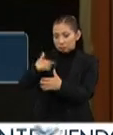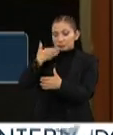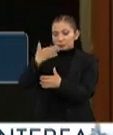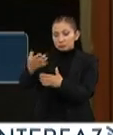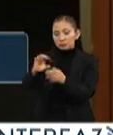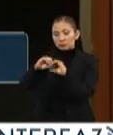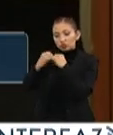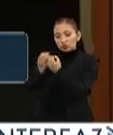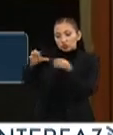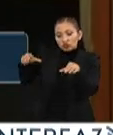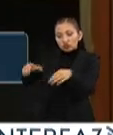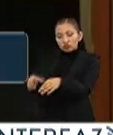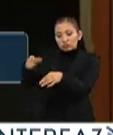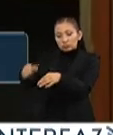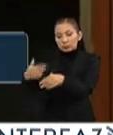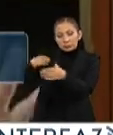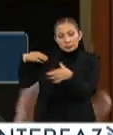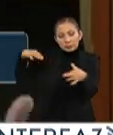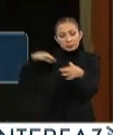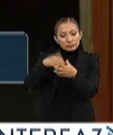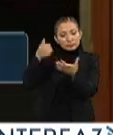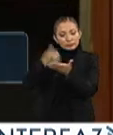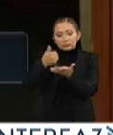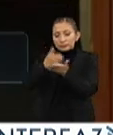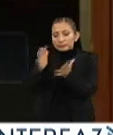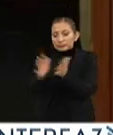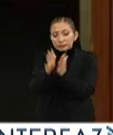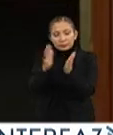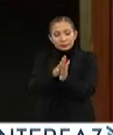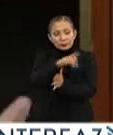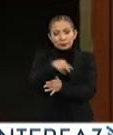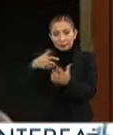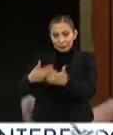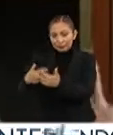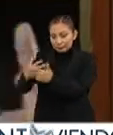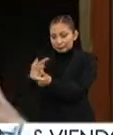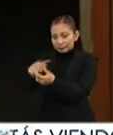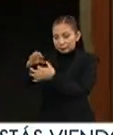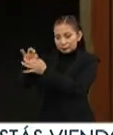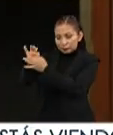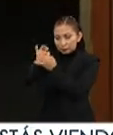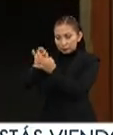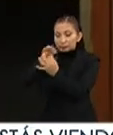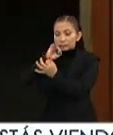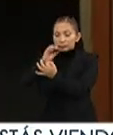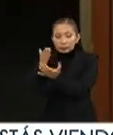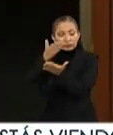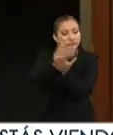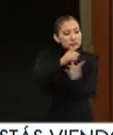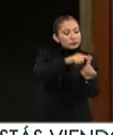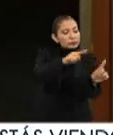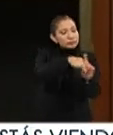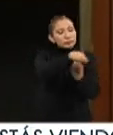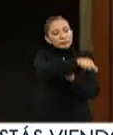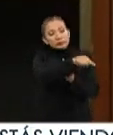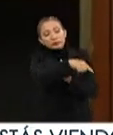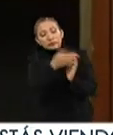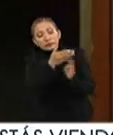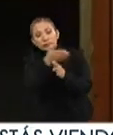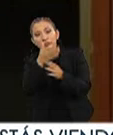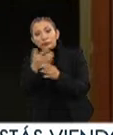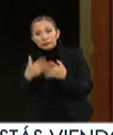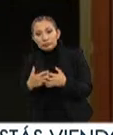como organismo articulador de la participación empresarial y se involucren los diferentes